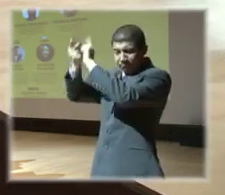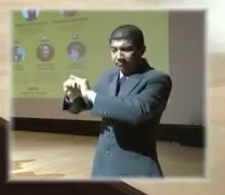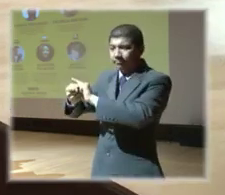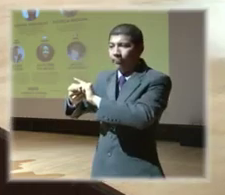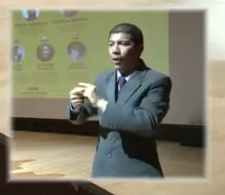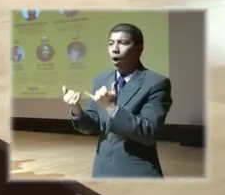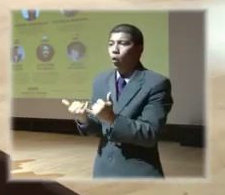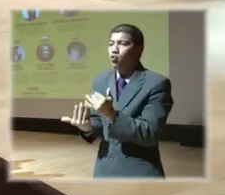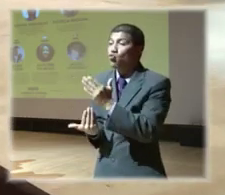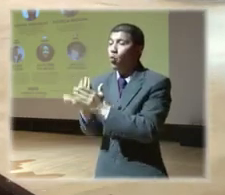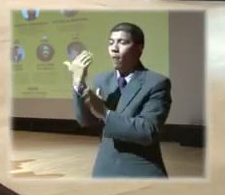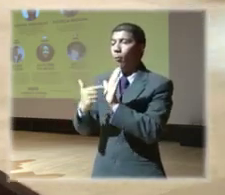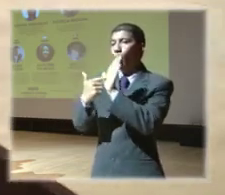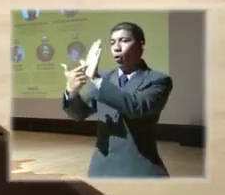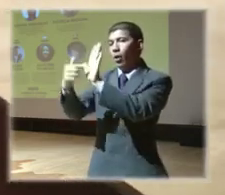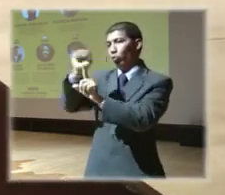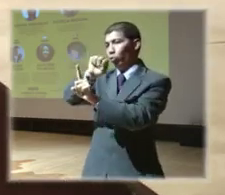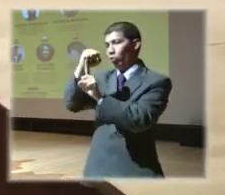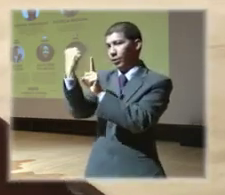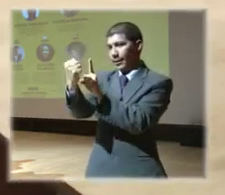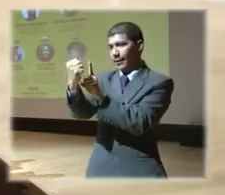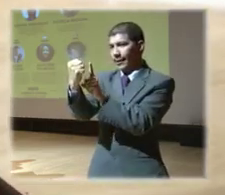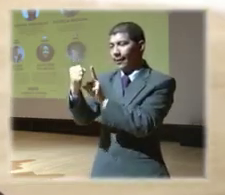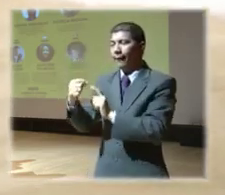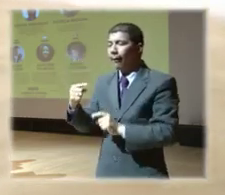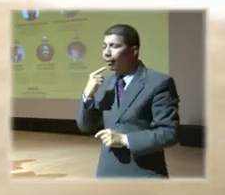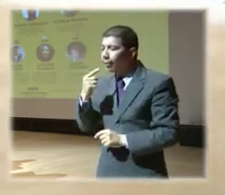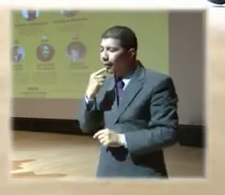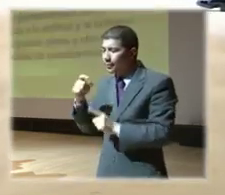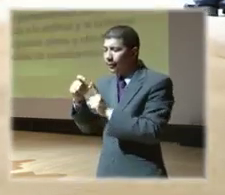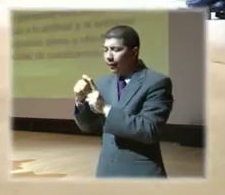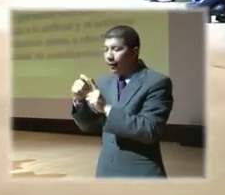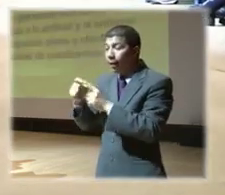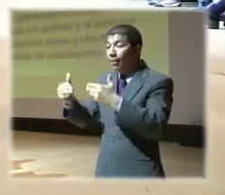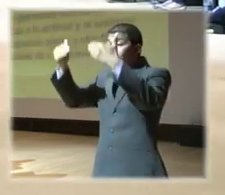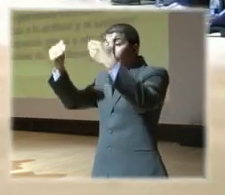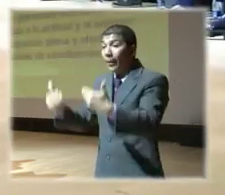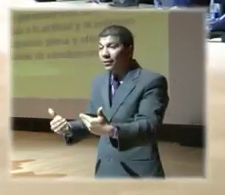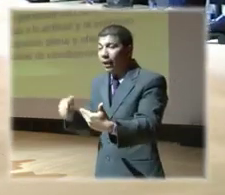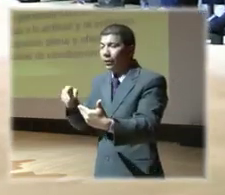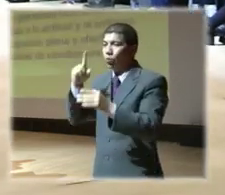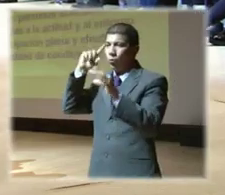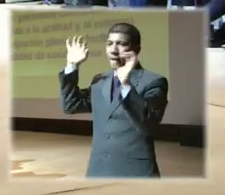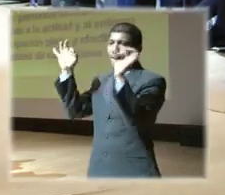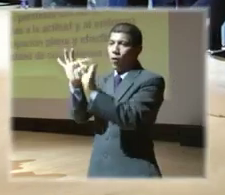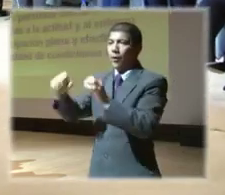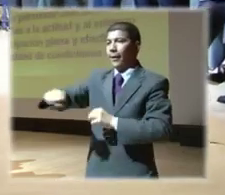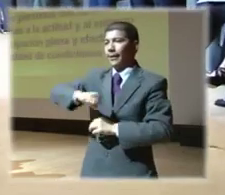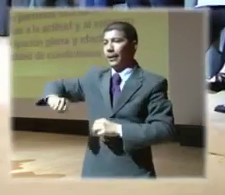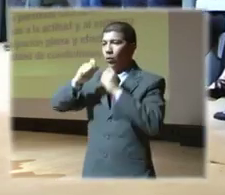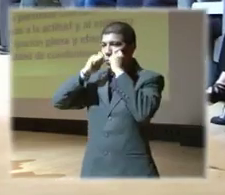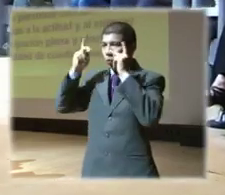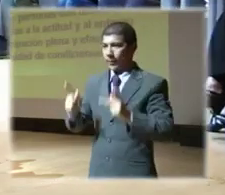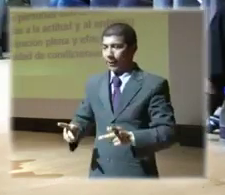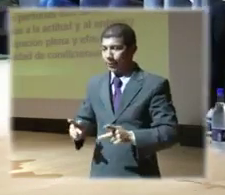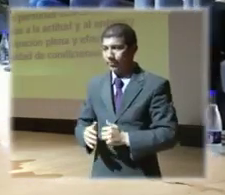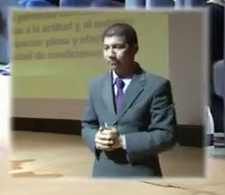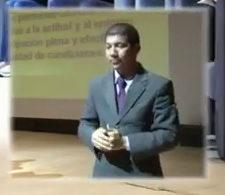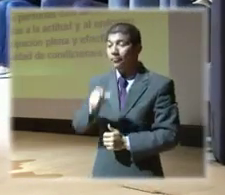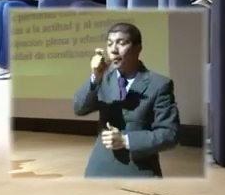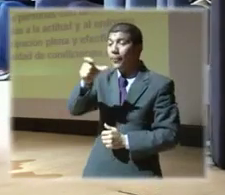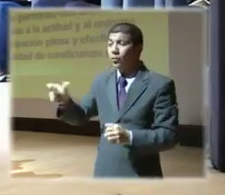modelo social, y además asume que la discapacidad, desde el enfoque de los derechos humanos. Ya no se tiene en cuenta a la persona